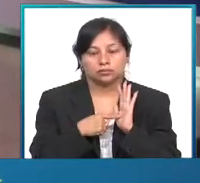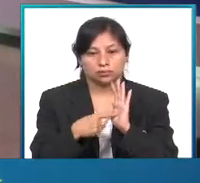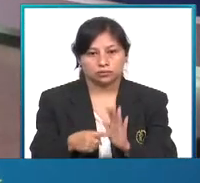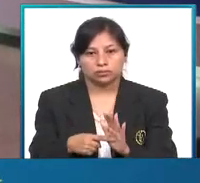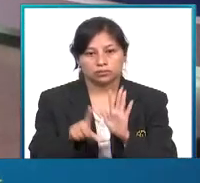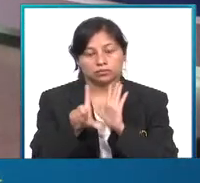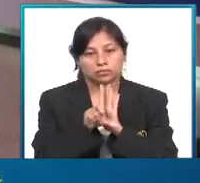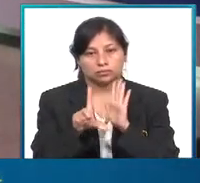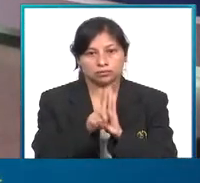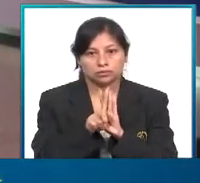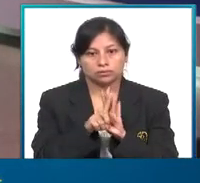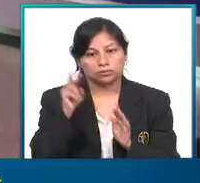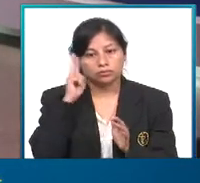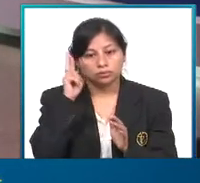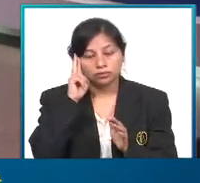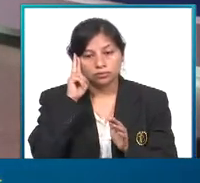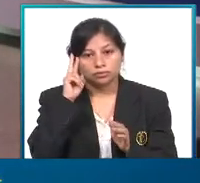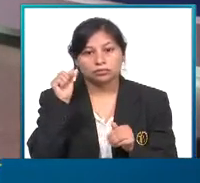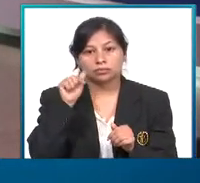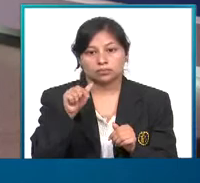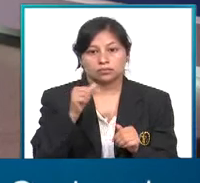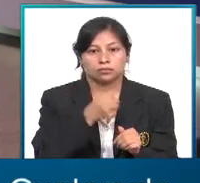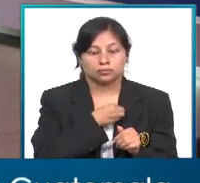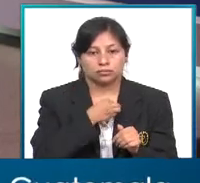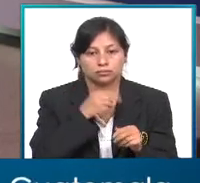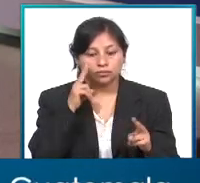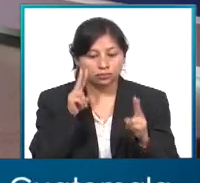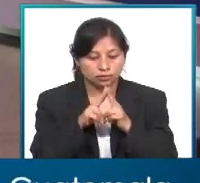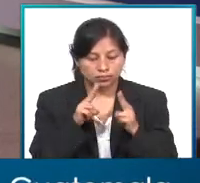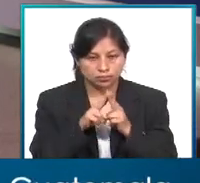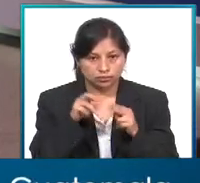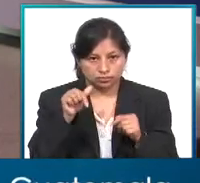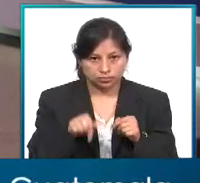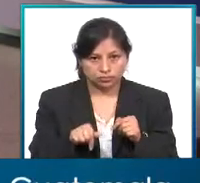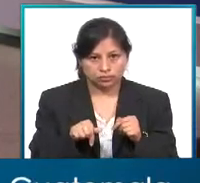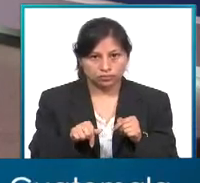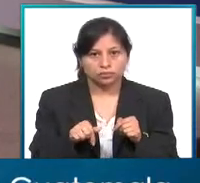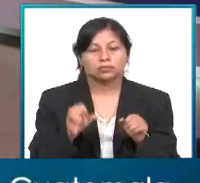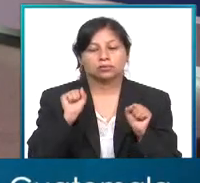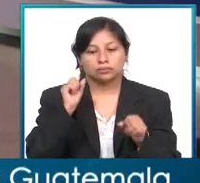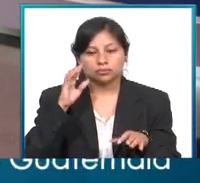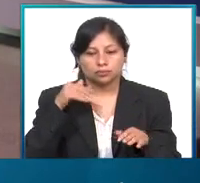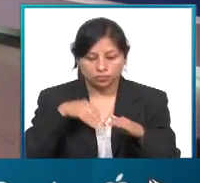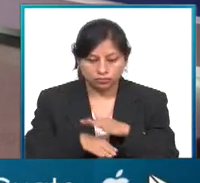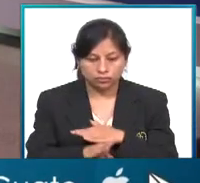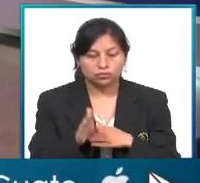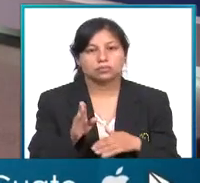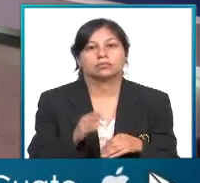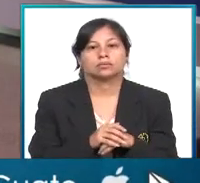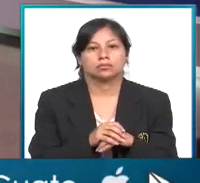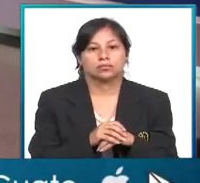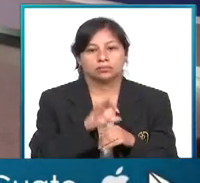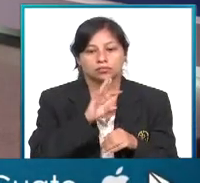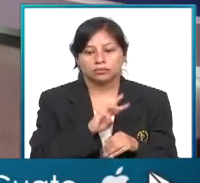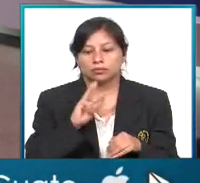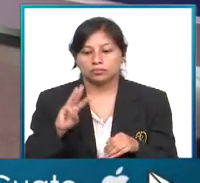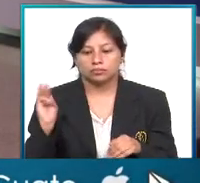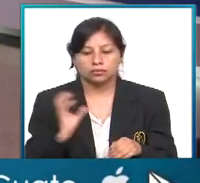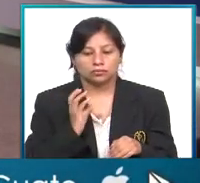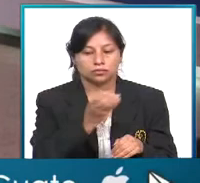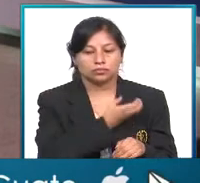de Espacio Legislativo. Le recordamos que si usted quiere conocer más acerca de estas noticias, lo puede hacer ingresando en nuestra página web